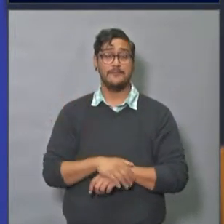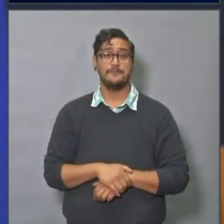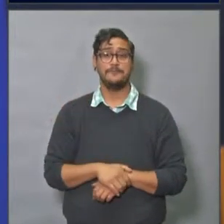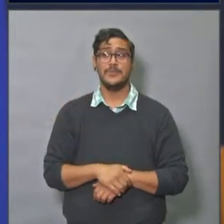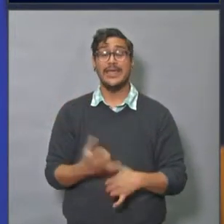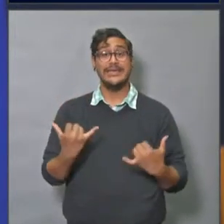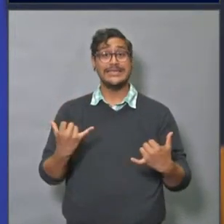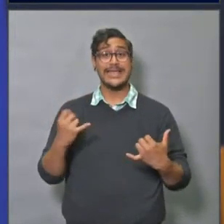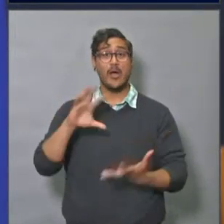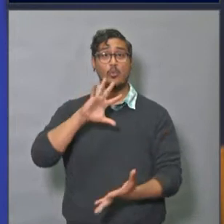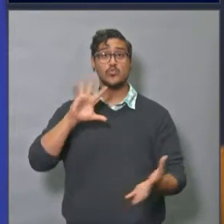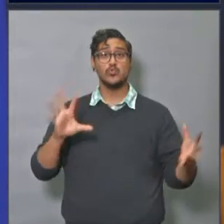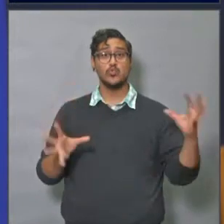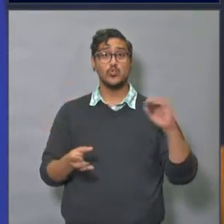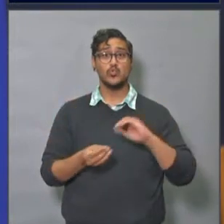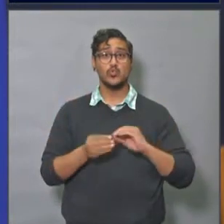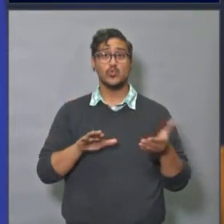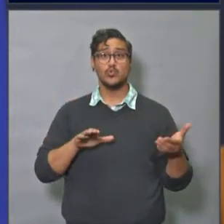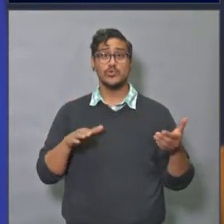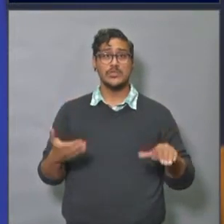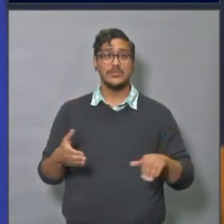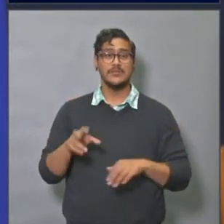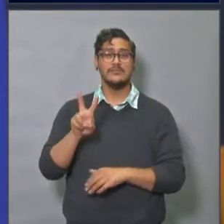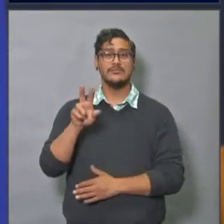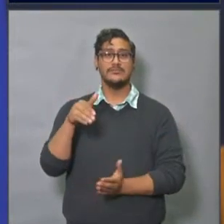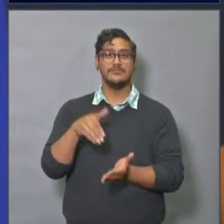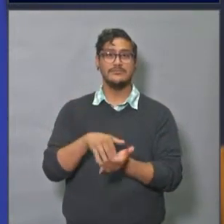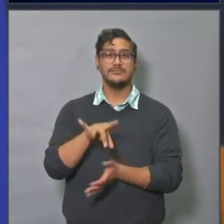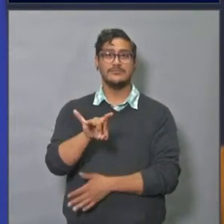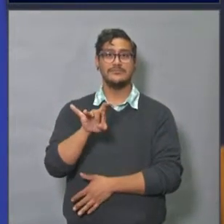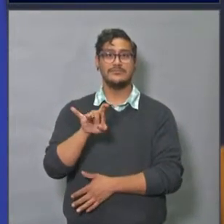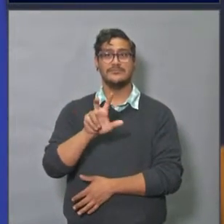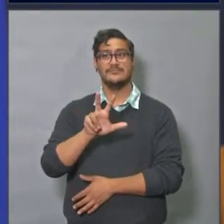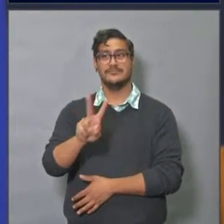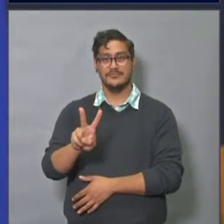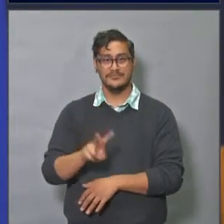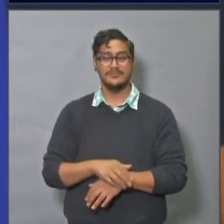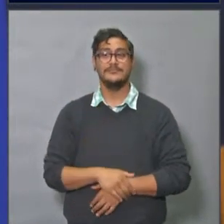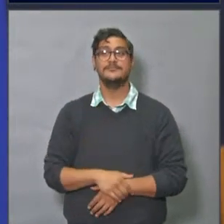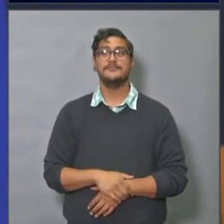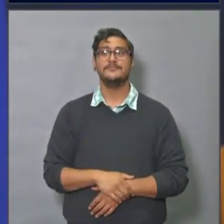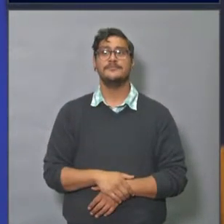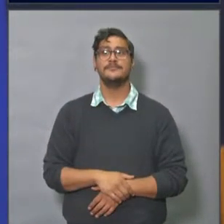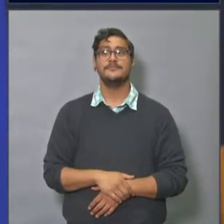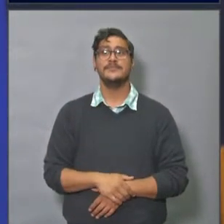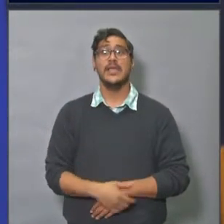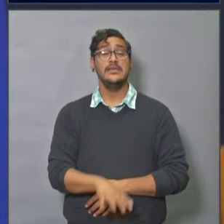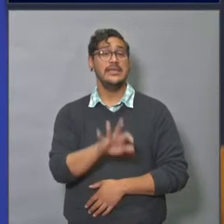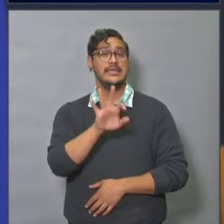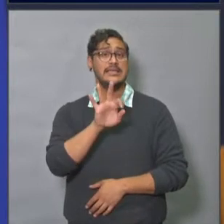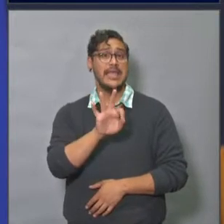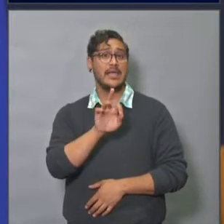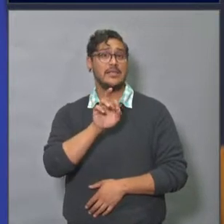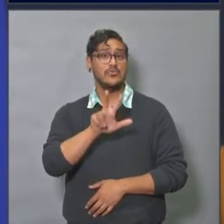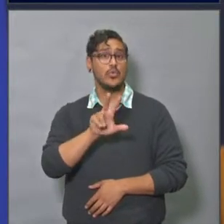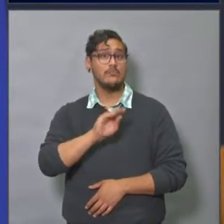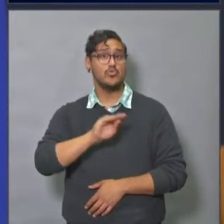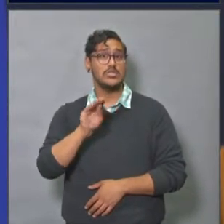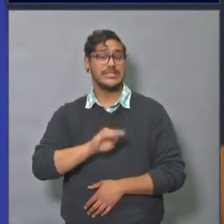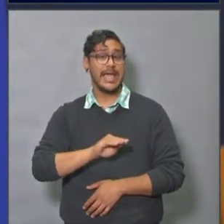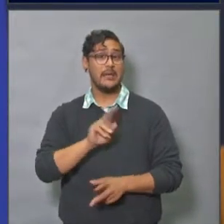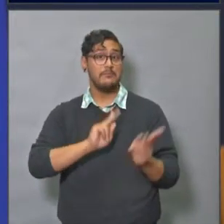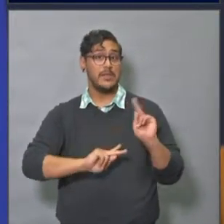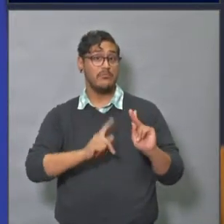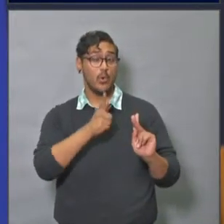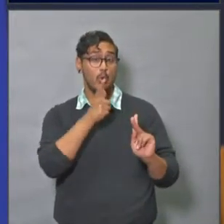Esto eleva el número total de fallecimientos a 2,832. El 93% de las personas que